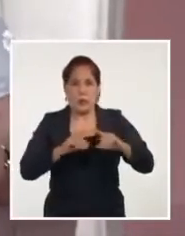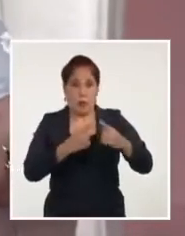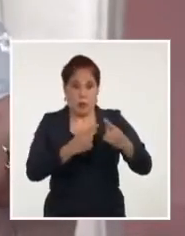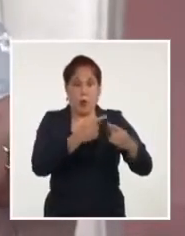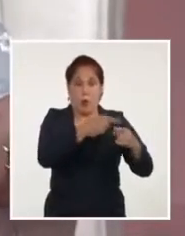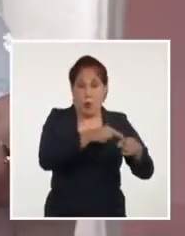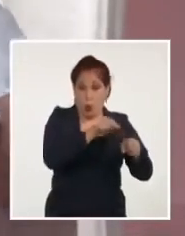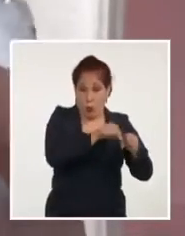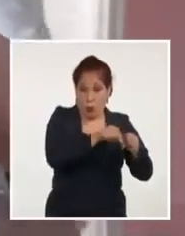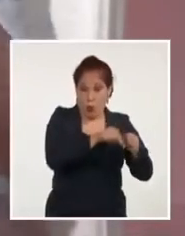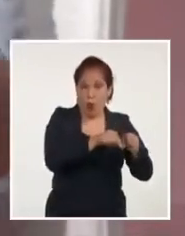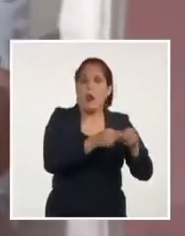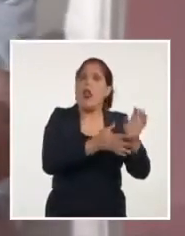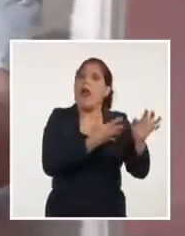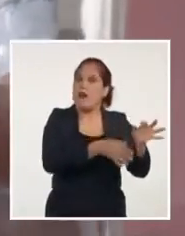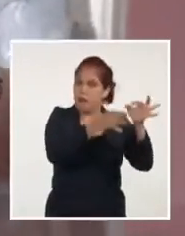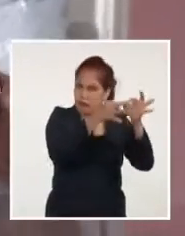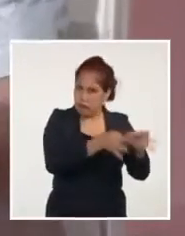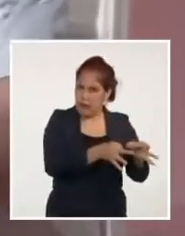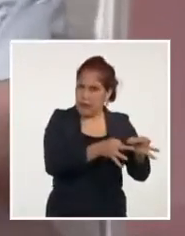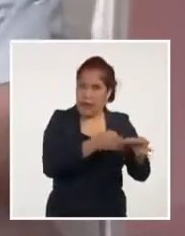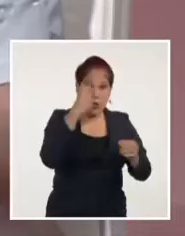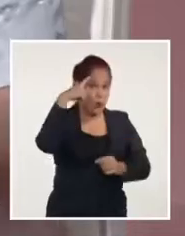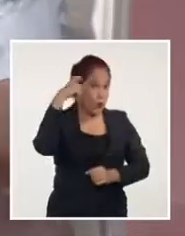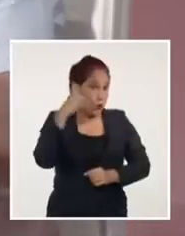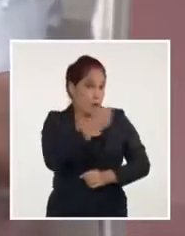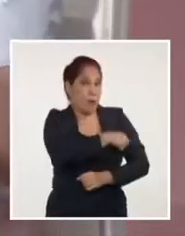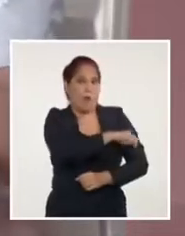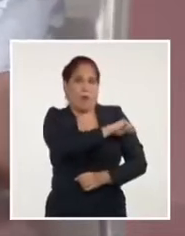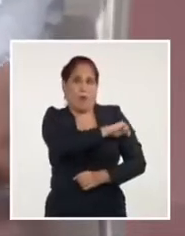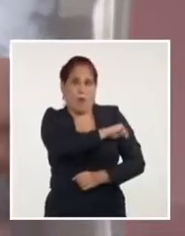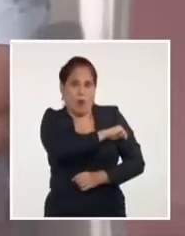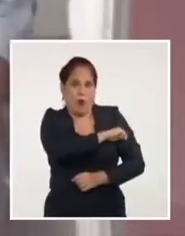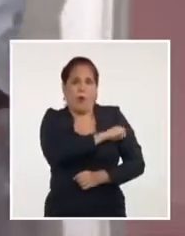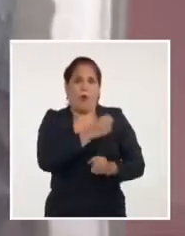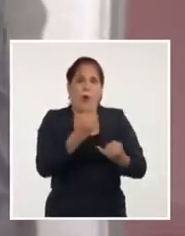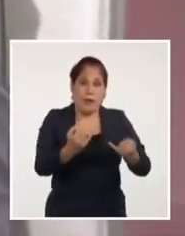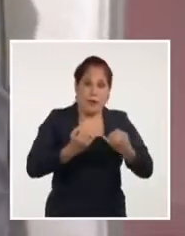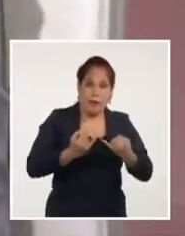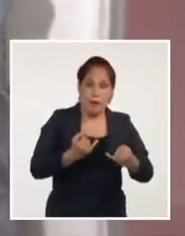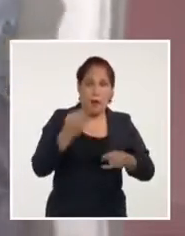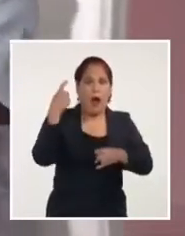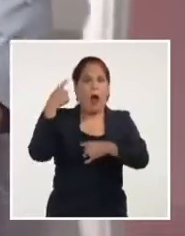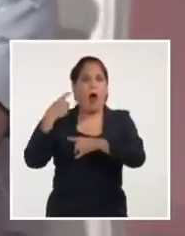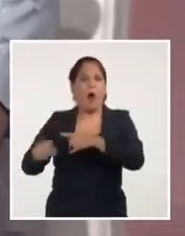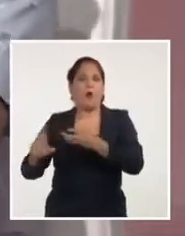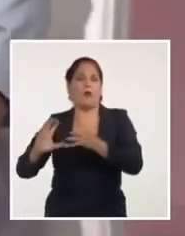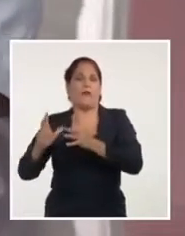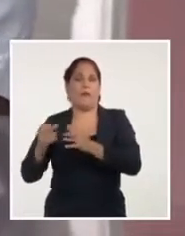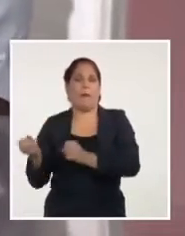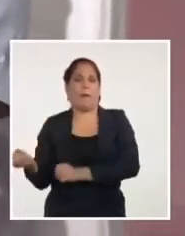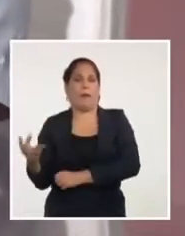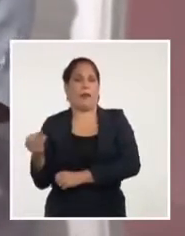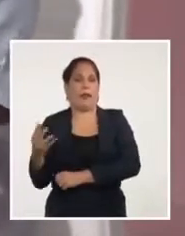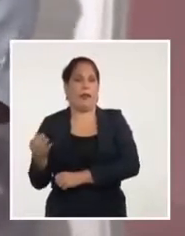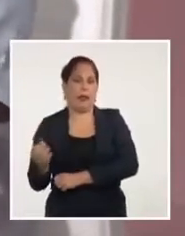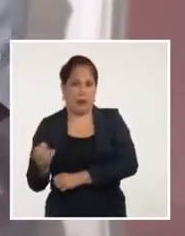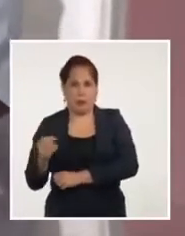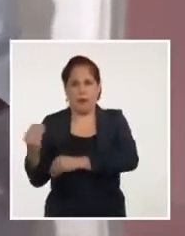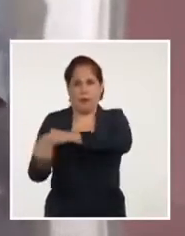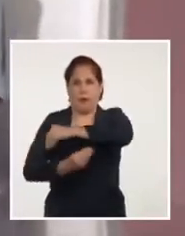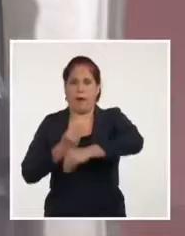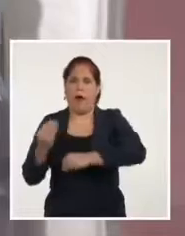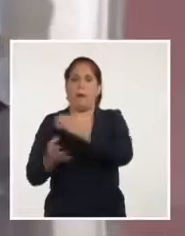dedica a construir realidades, sueños para consumir, y por tanto, pues ahí vamos en un camino hasta manipular esa realidad, incluso